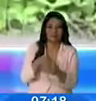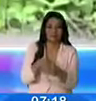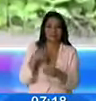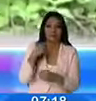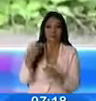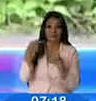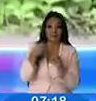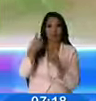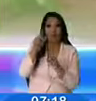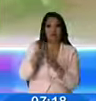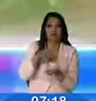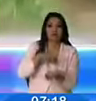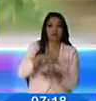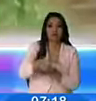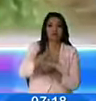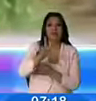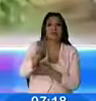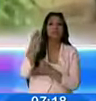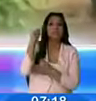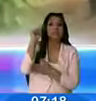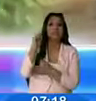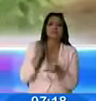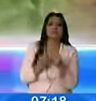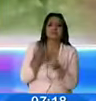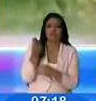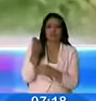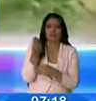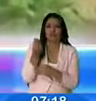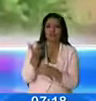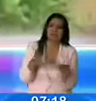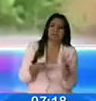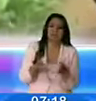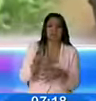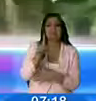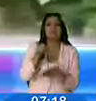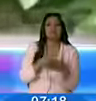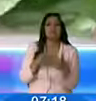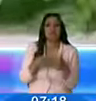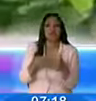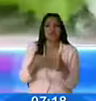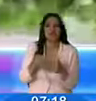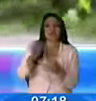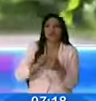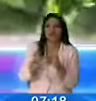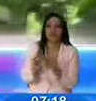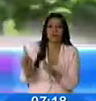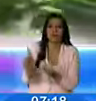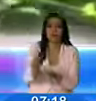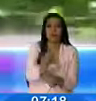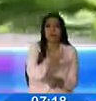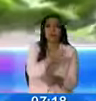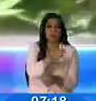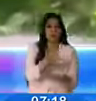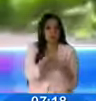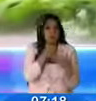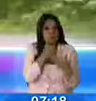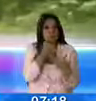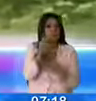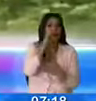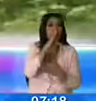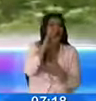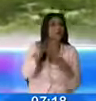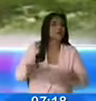alias Guacho pagaría hasta 3 millones de pesos, alrededor de $1,000, a los disidentes que ayudan a buscar